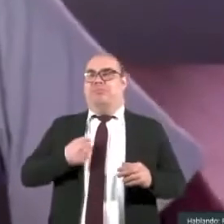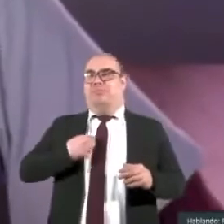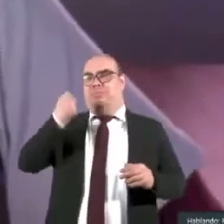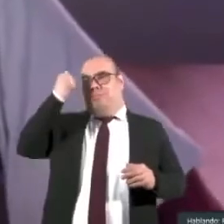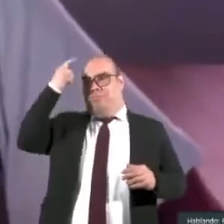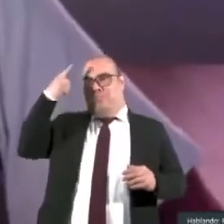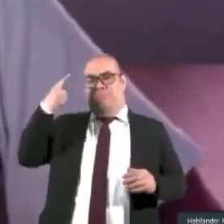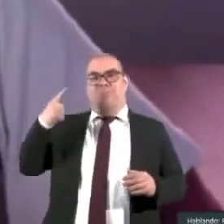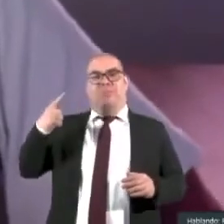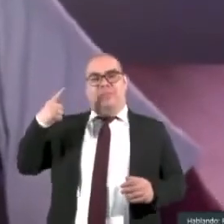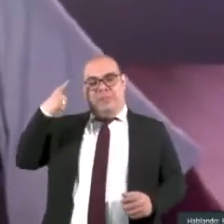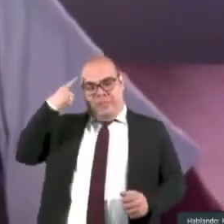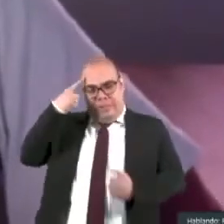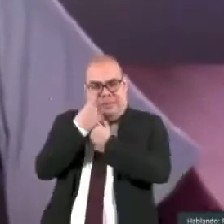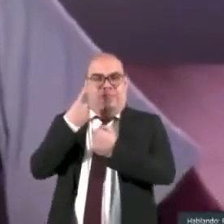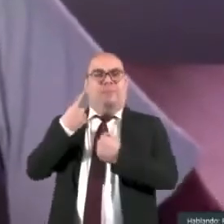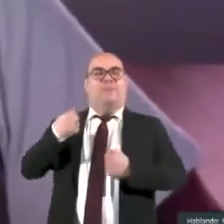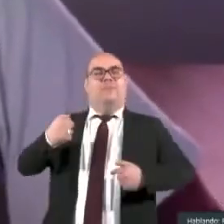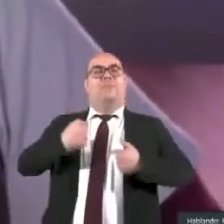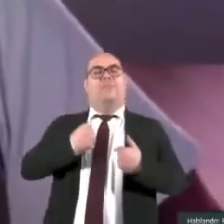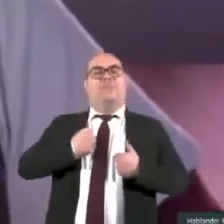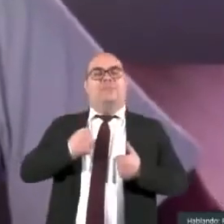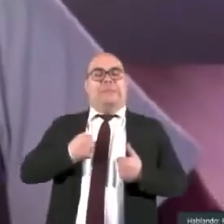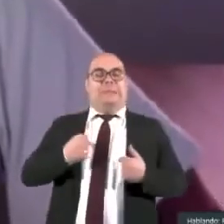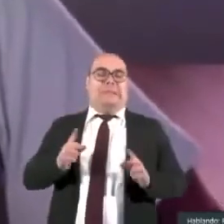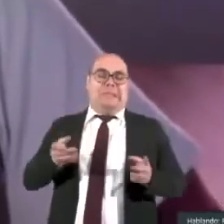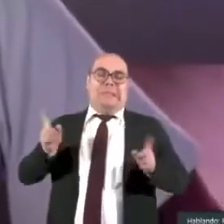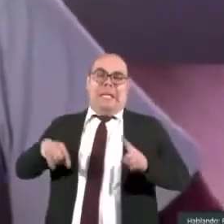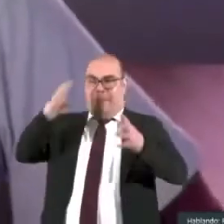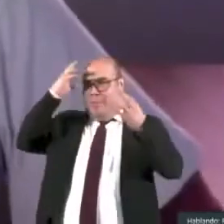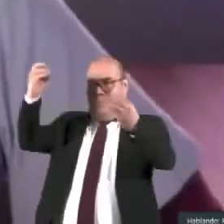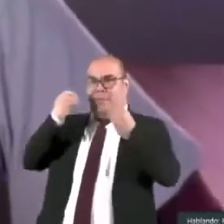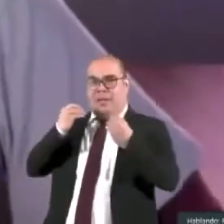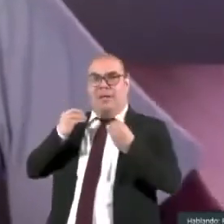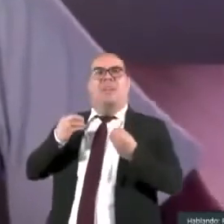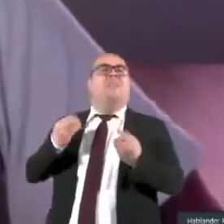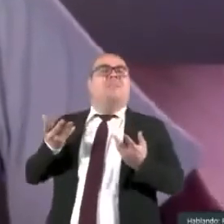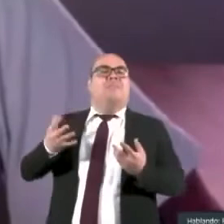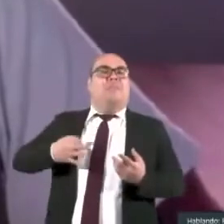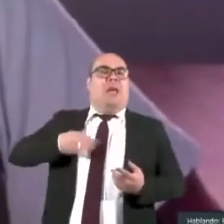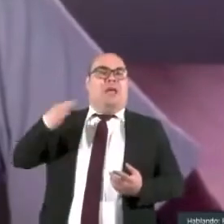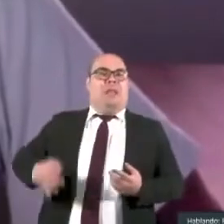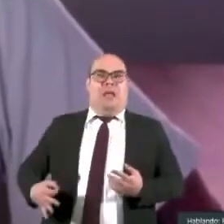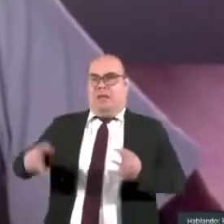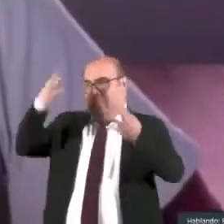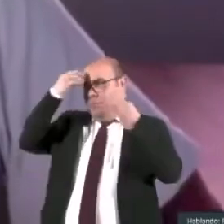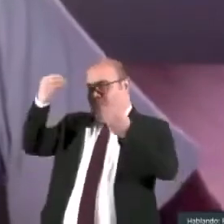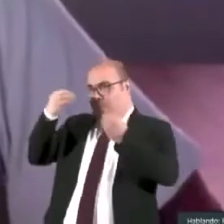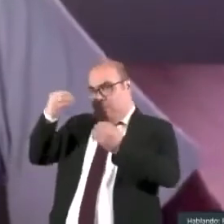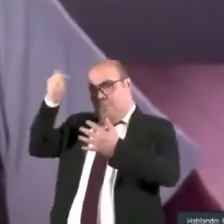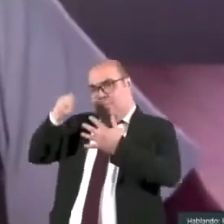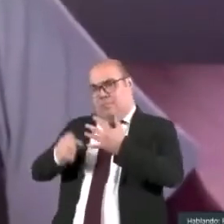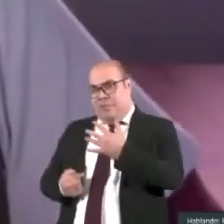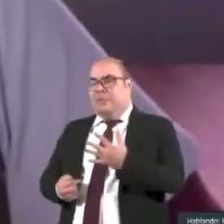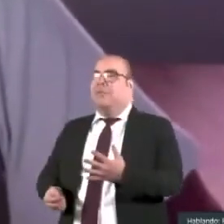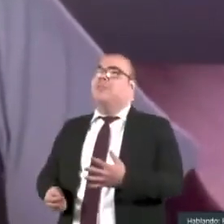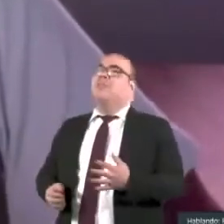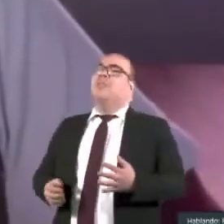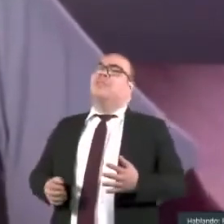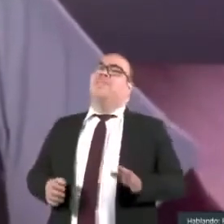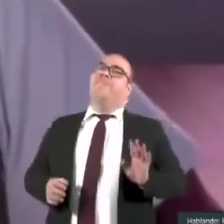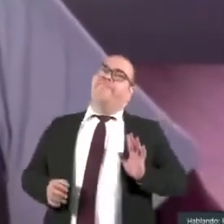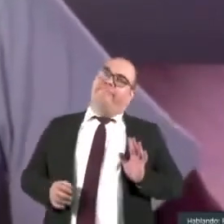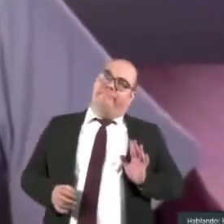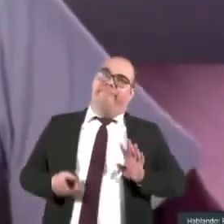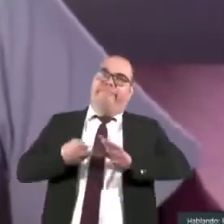los principios y de la ética que nos inspiraron y que nos motivaron para sumarnos a esta lucha, y